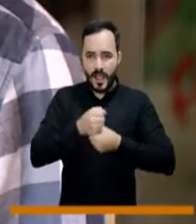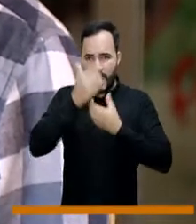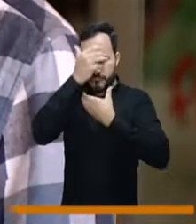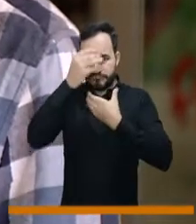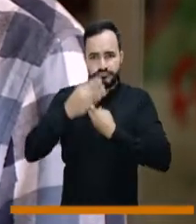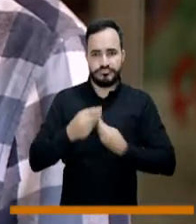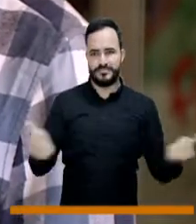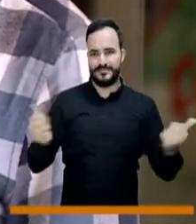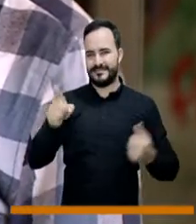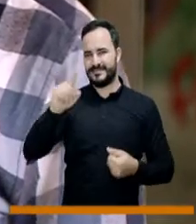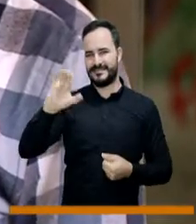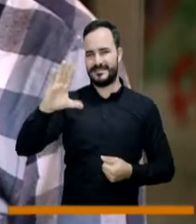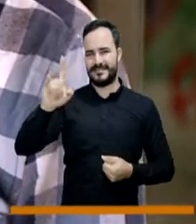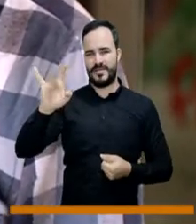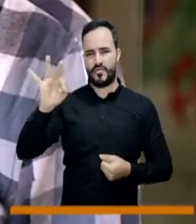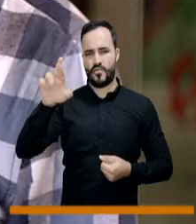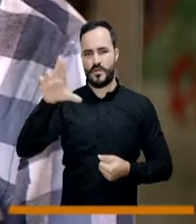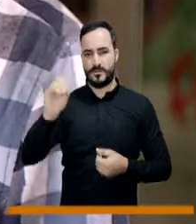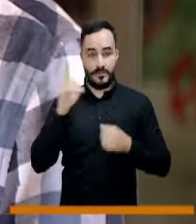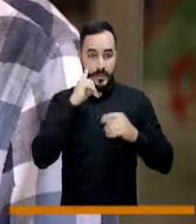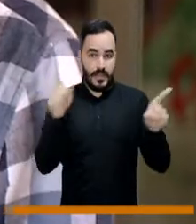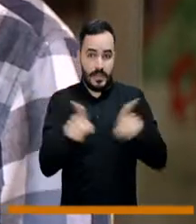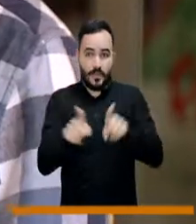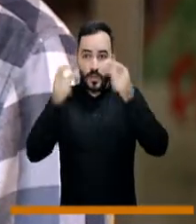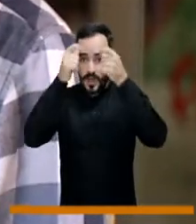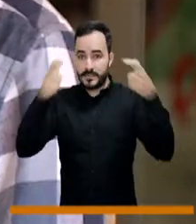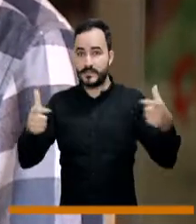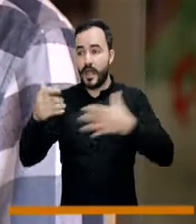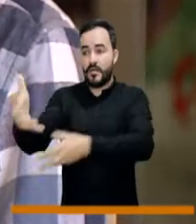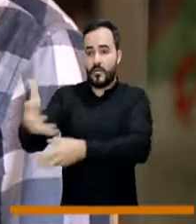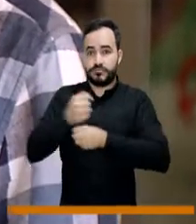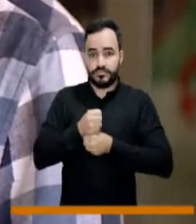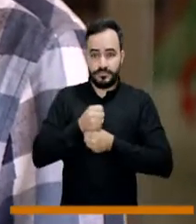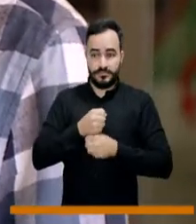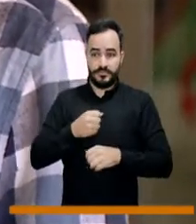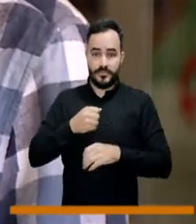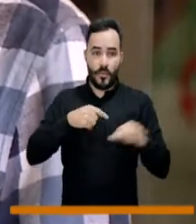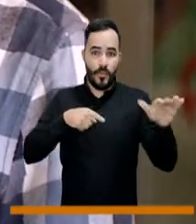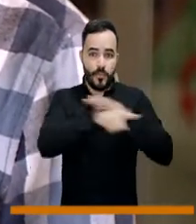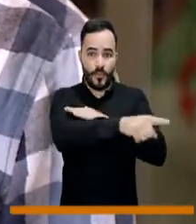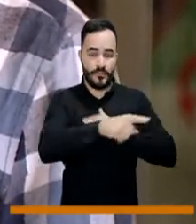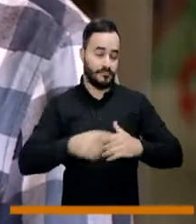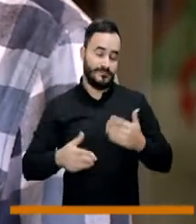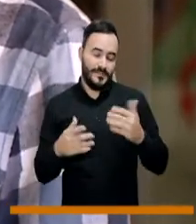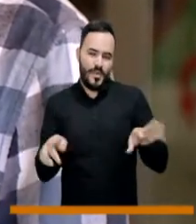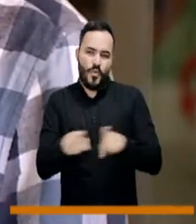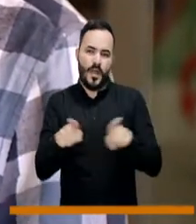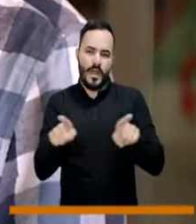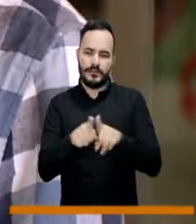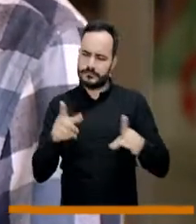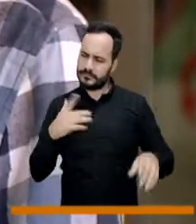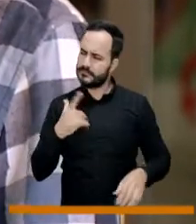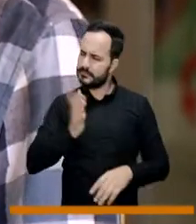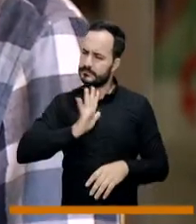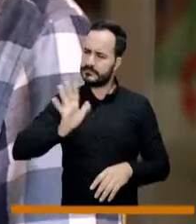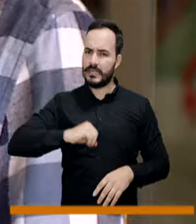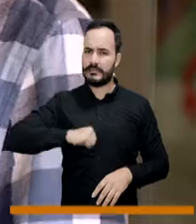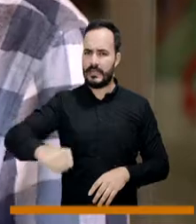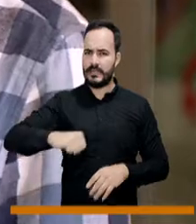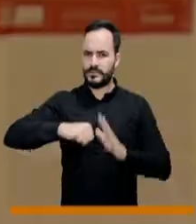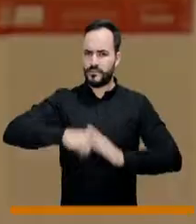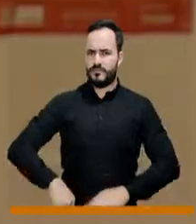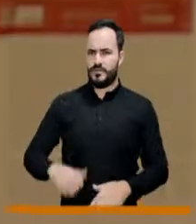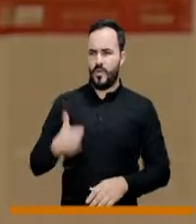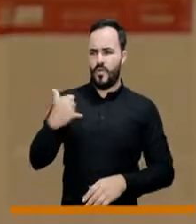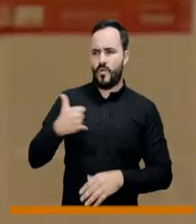las ciudades. Yo creo que esta es una situación a la que hay que prestarle muchísima atención porque realmente se ha constituido en una vulneración